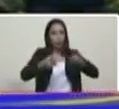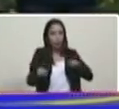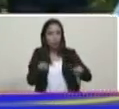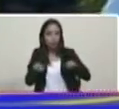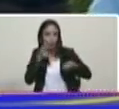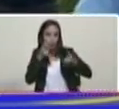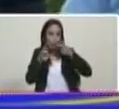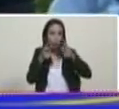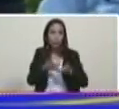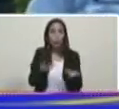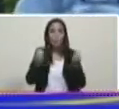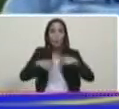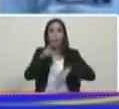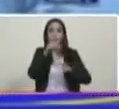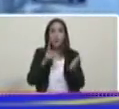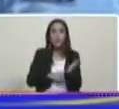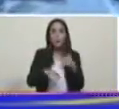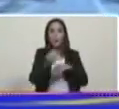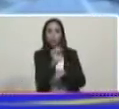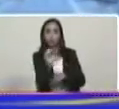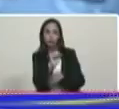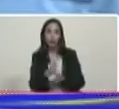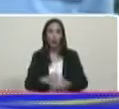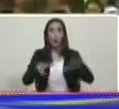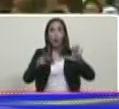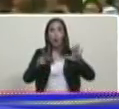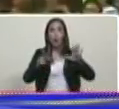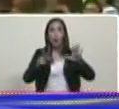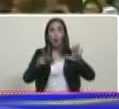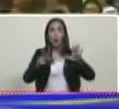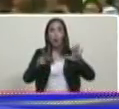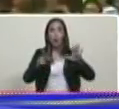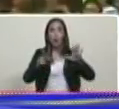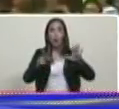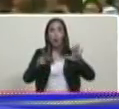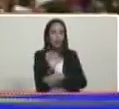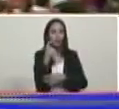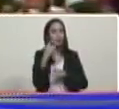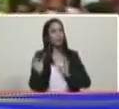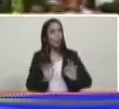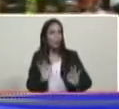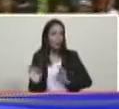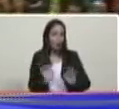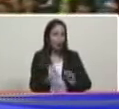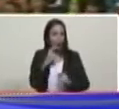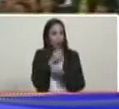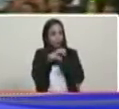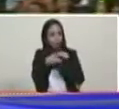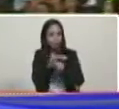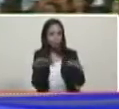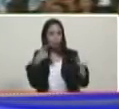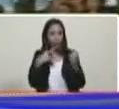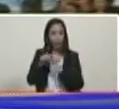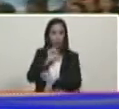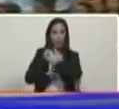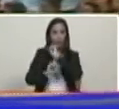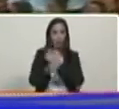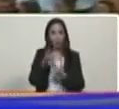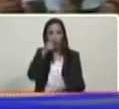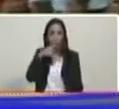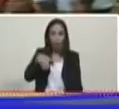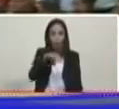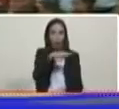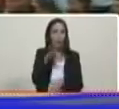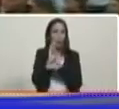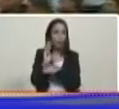en más de 6.000 vehículos, 8.000 motocicletas. Gran preparativo para garantizar la protección del pueblo.